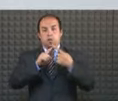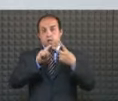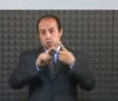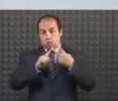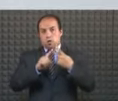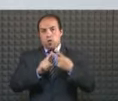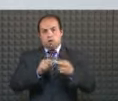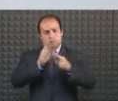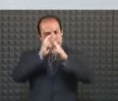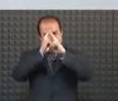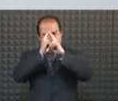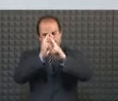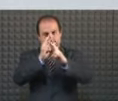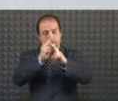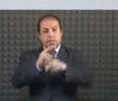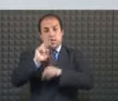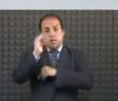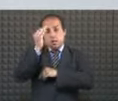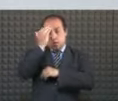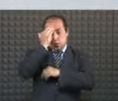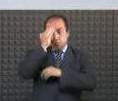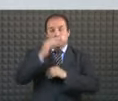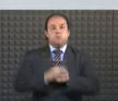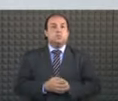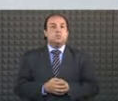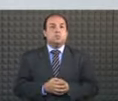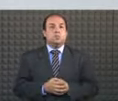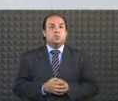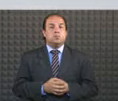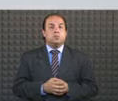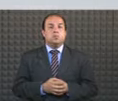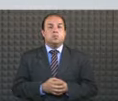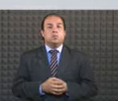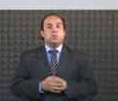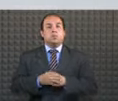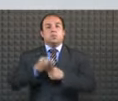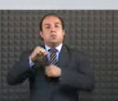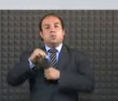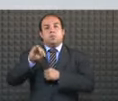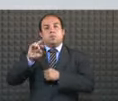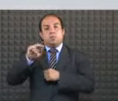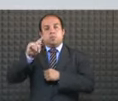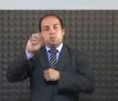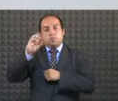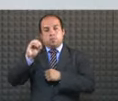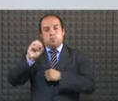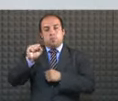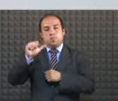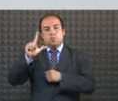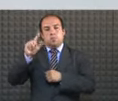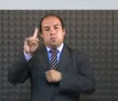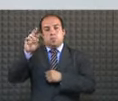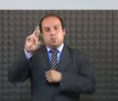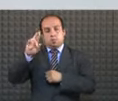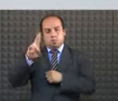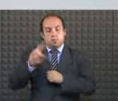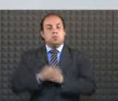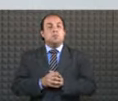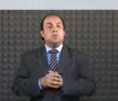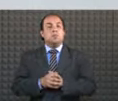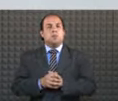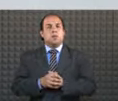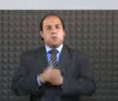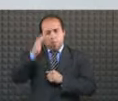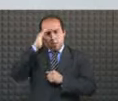mayor respeto, reconocimiento al ministro presidente Saldívar. Creo que es un